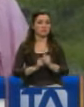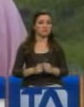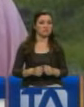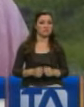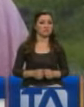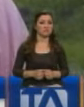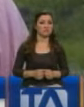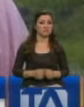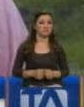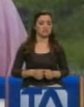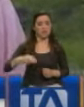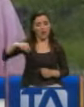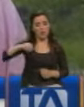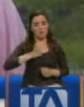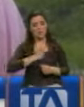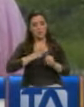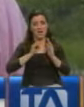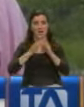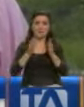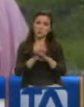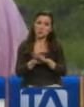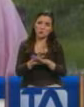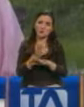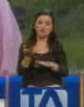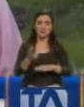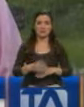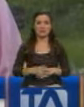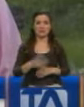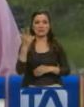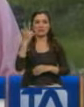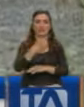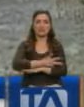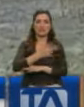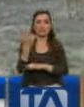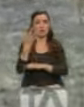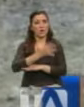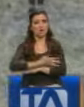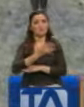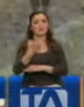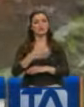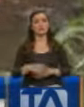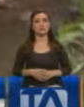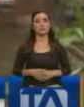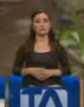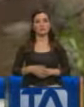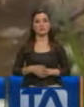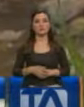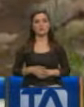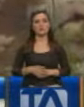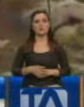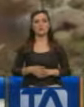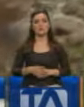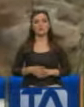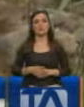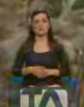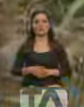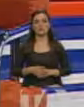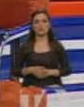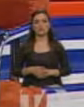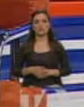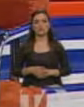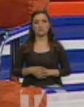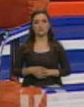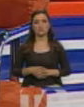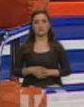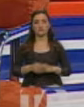bidones, el agua hacia sus casas para que puedan utilizarlo, que les dura 3-4 días. En Pastaza, Gerardo Garófalo, 24 horas.